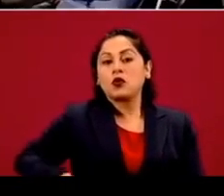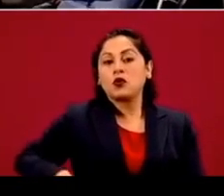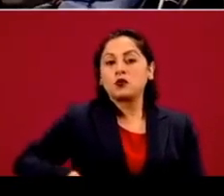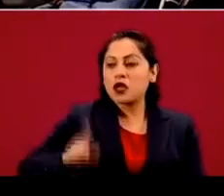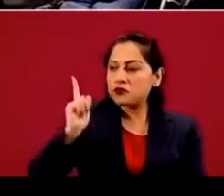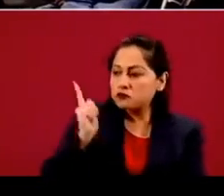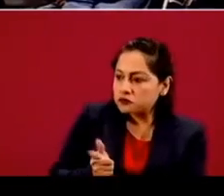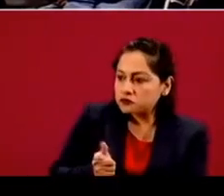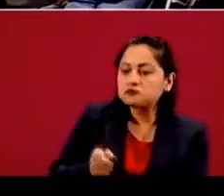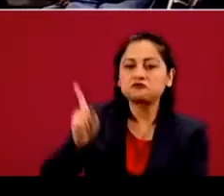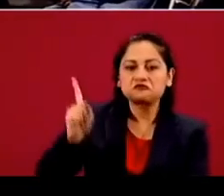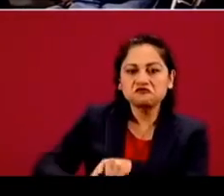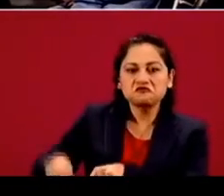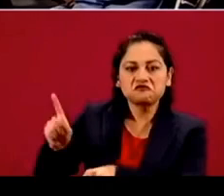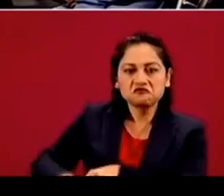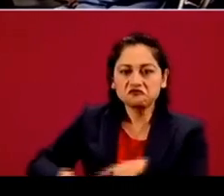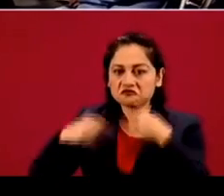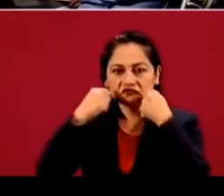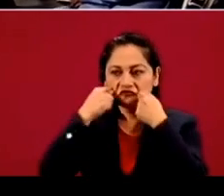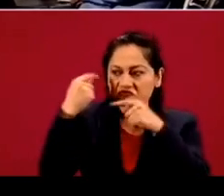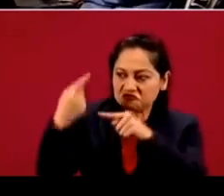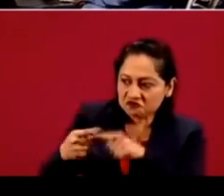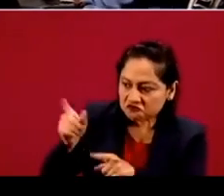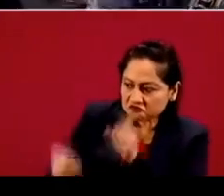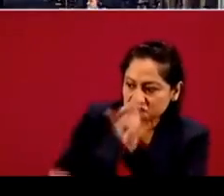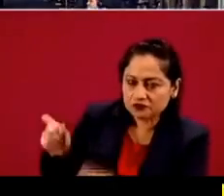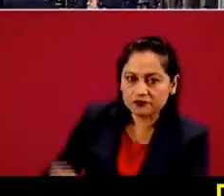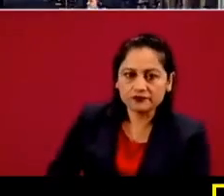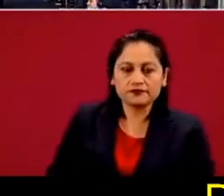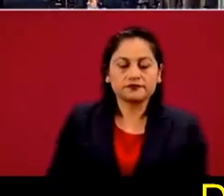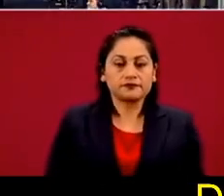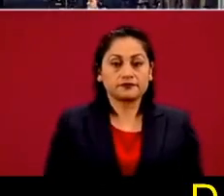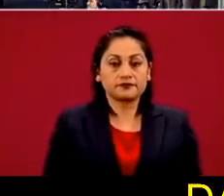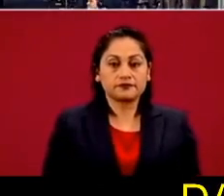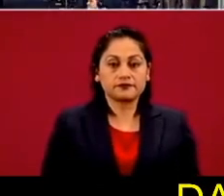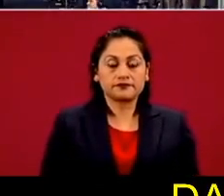Gracias, presidente. Sí, pues mire, yo no entro en polémica,